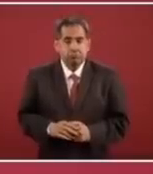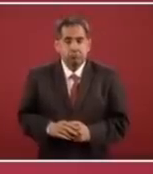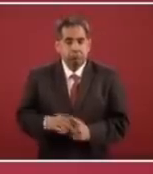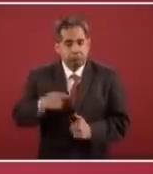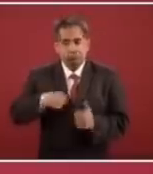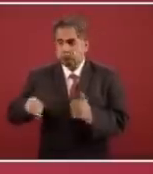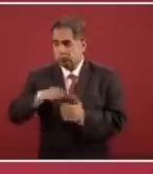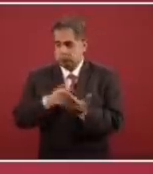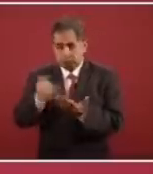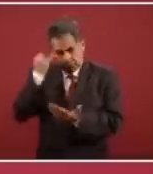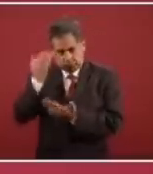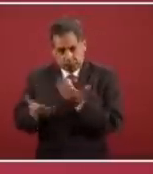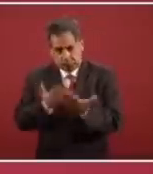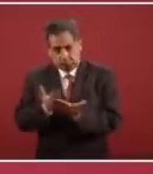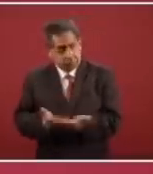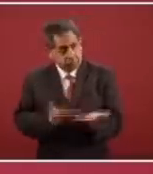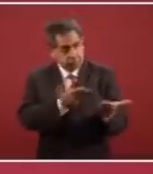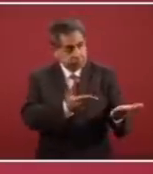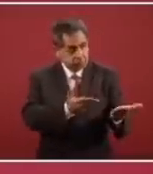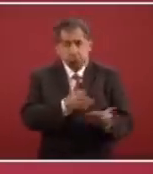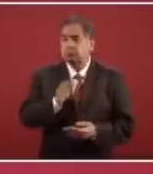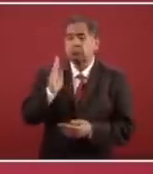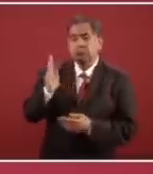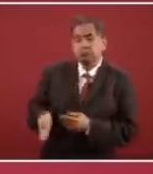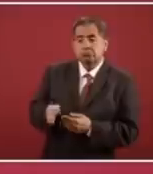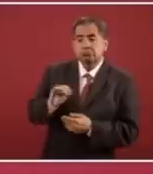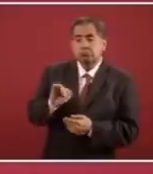Nuestro planteamiento.